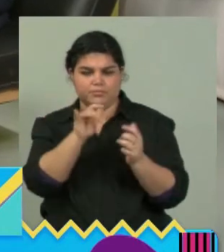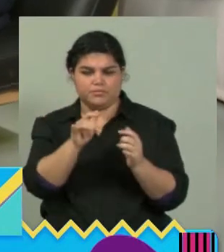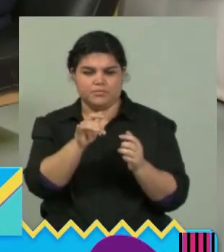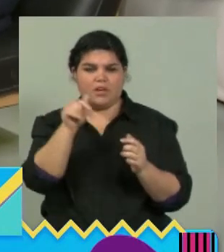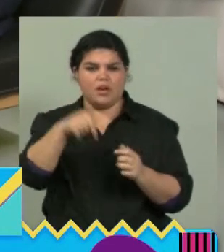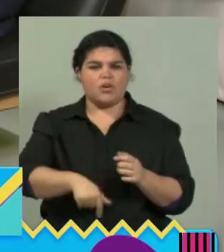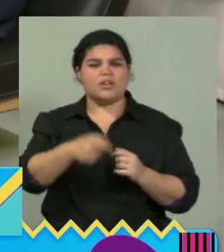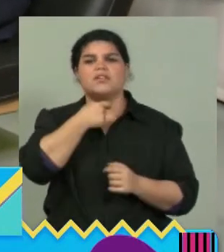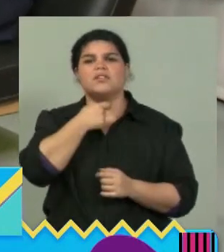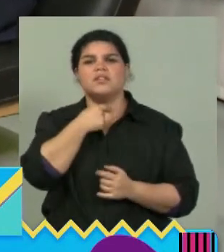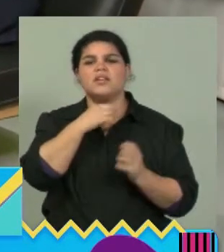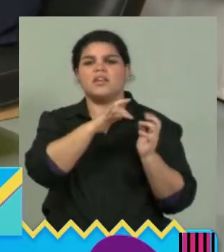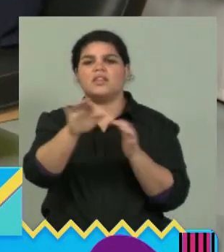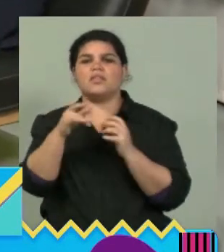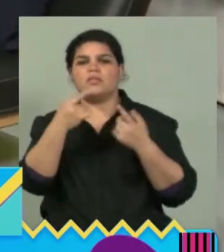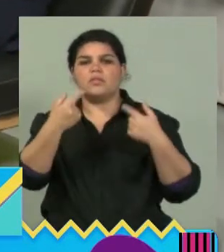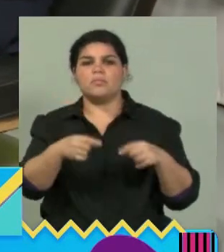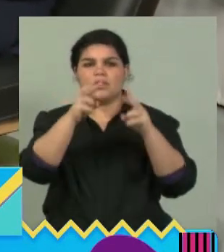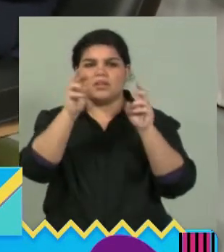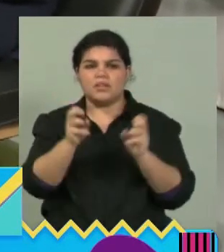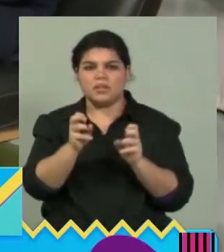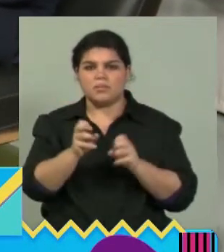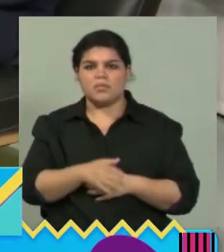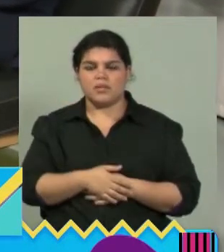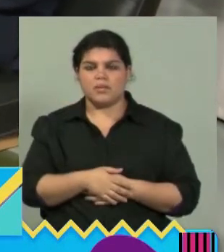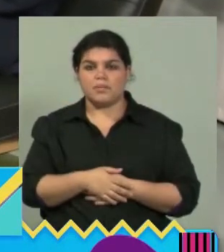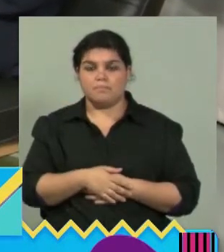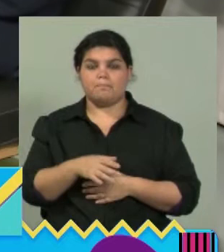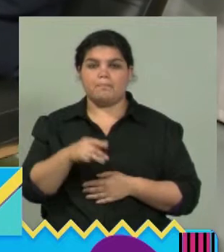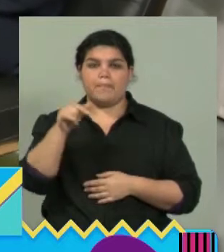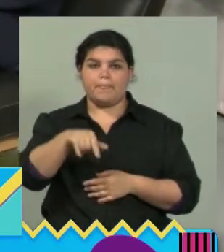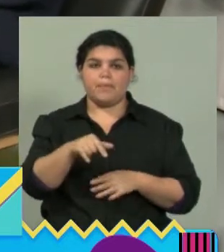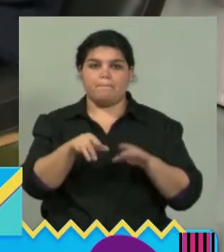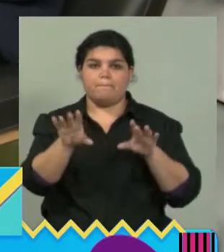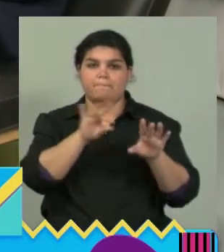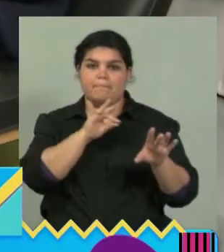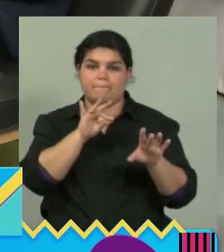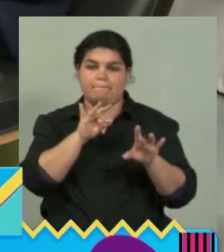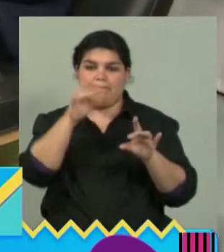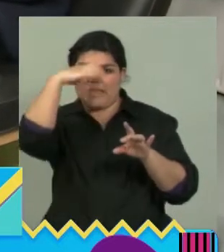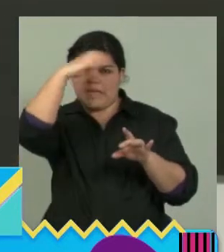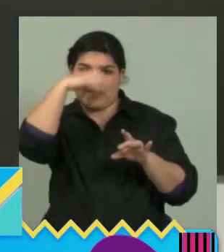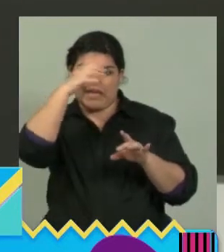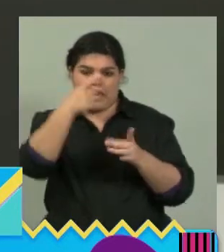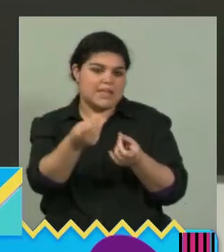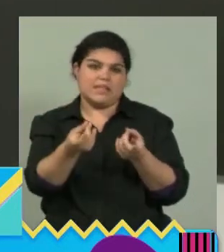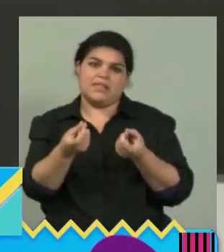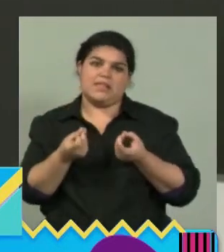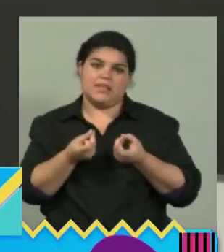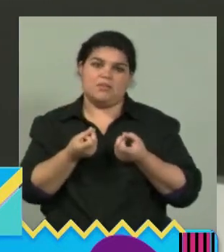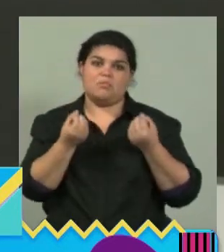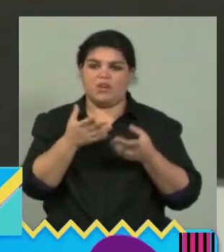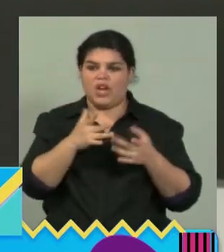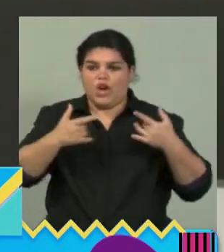al principio. La minería es necesaria, podría decirse, porque todo lo que tenemos a nuestro alrededor tiene algo